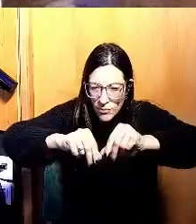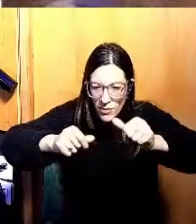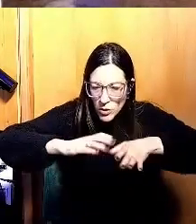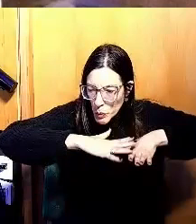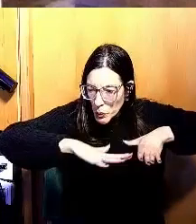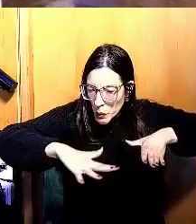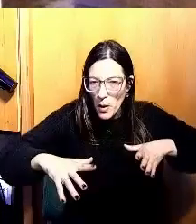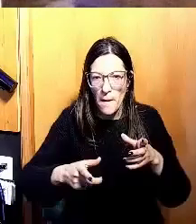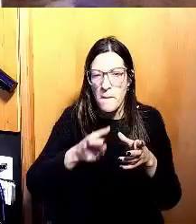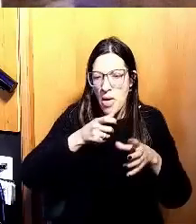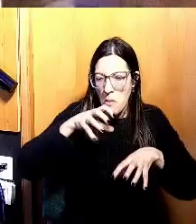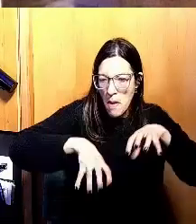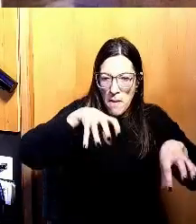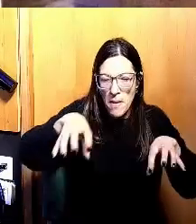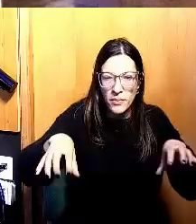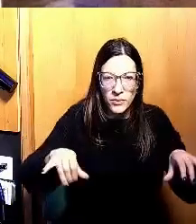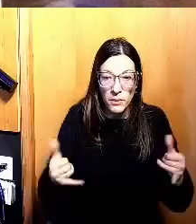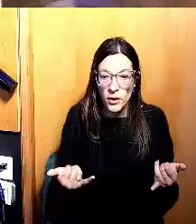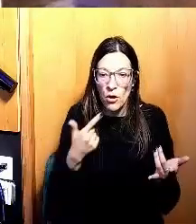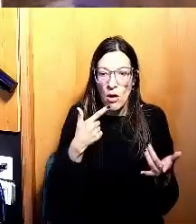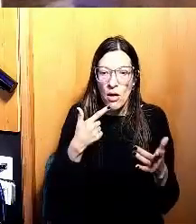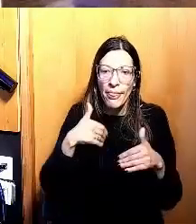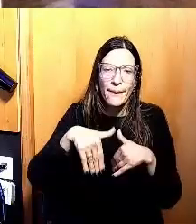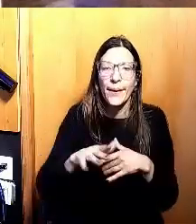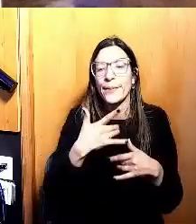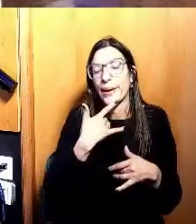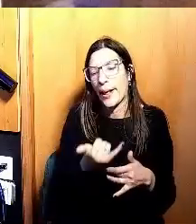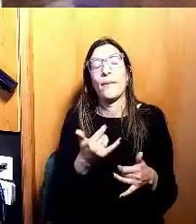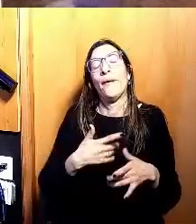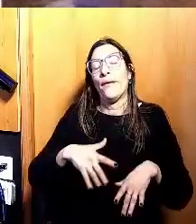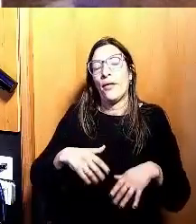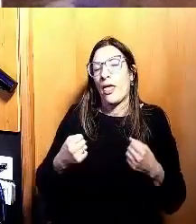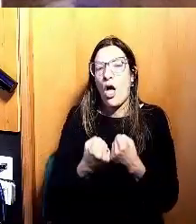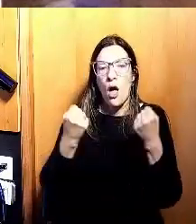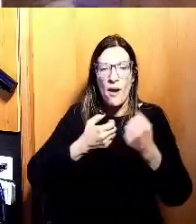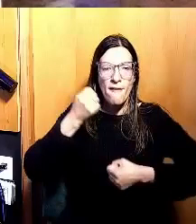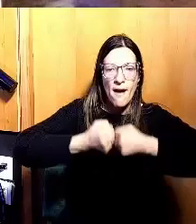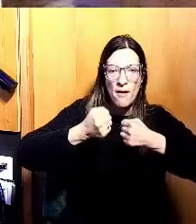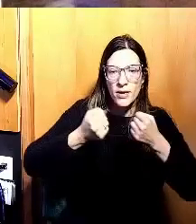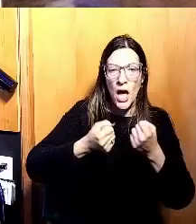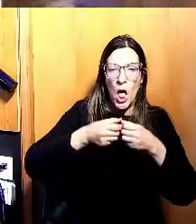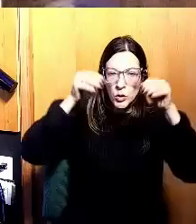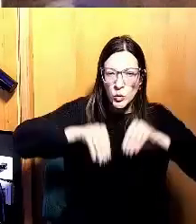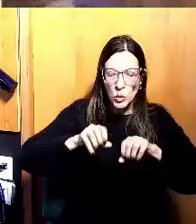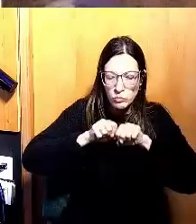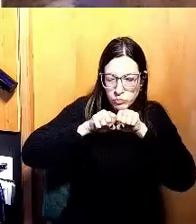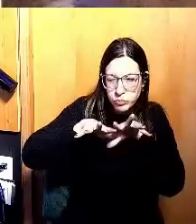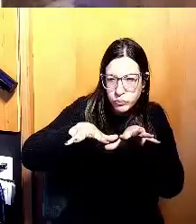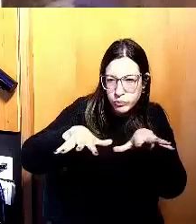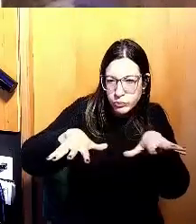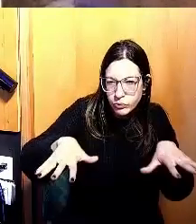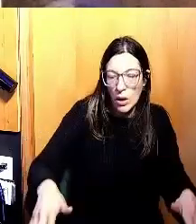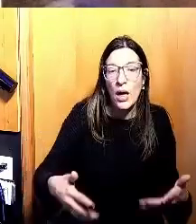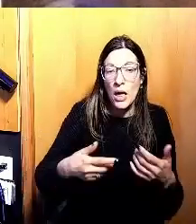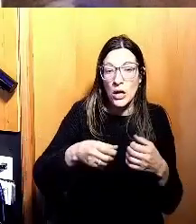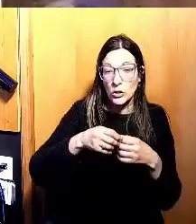algales, y si hay, por ejemplo, nuevo vertido, ya sea de una industria o de o lo que tenga que ver con